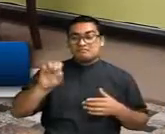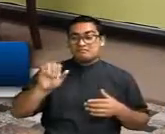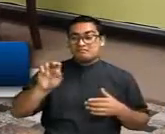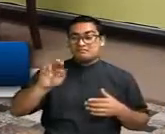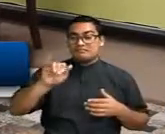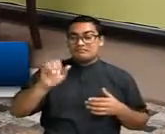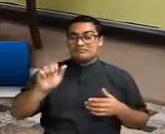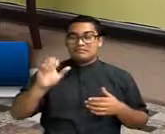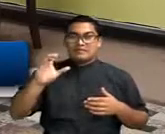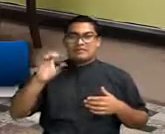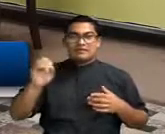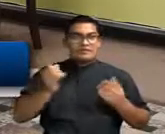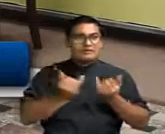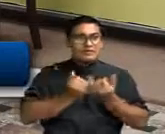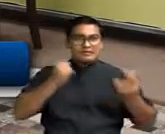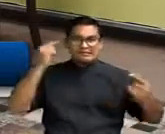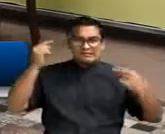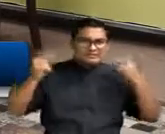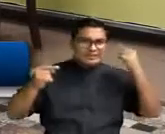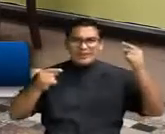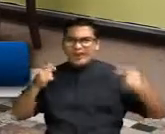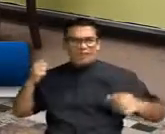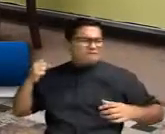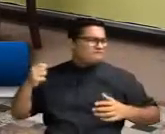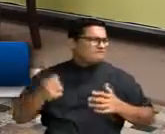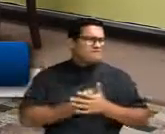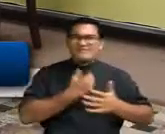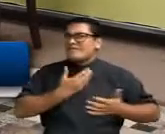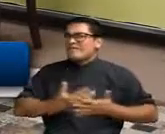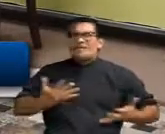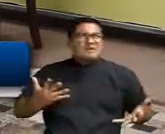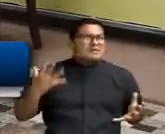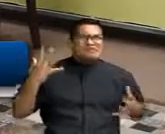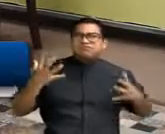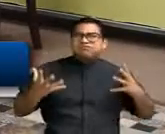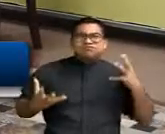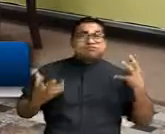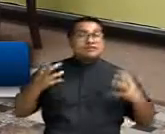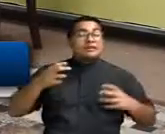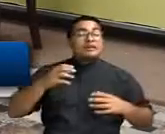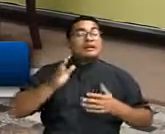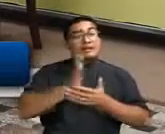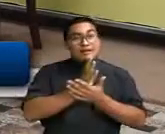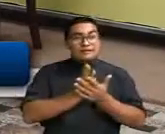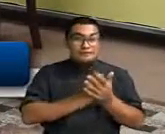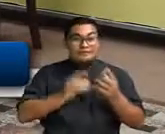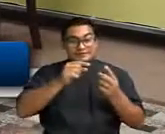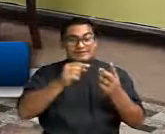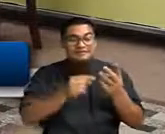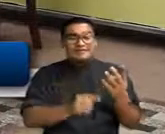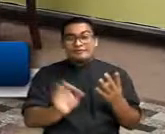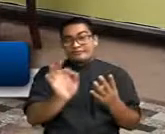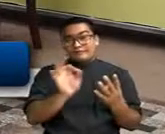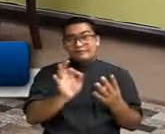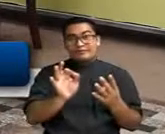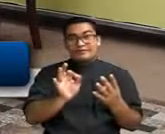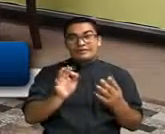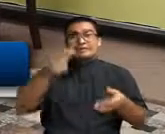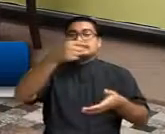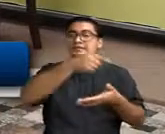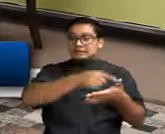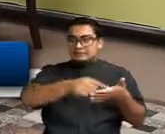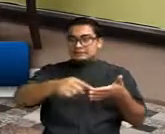Un episodio maníaco se caracteriza por la presencia de síntomas característicos en un periodo de una